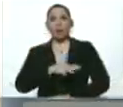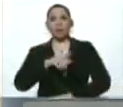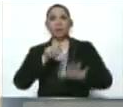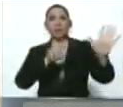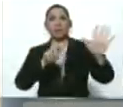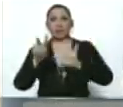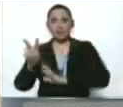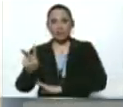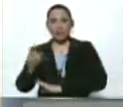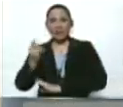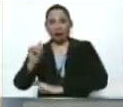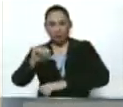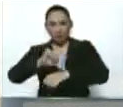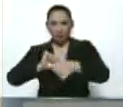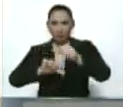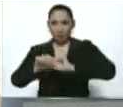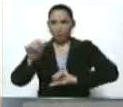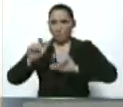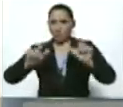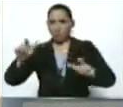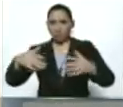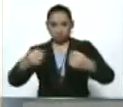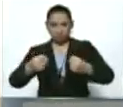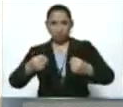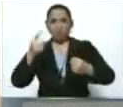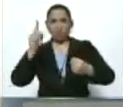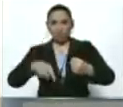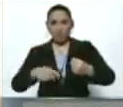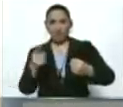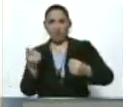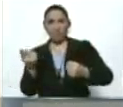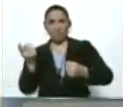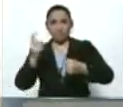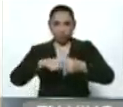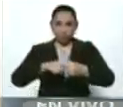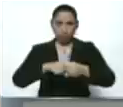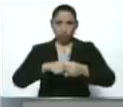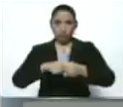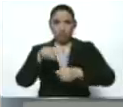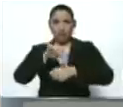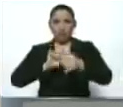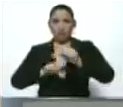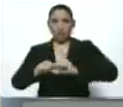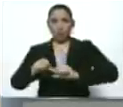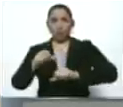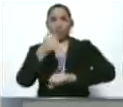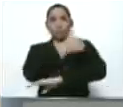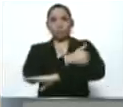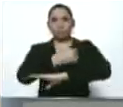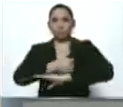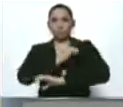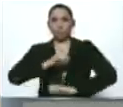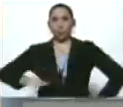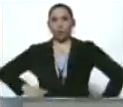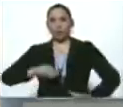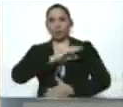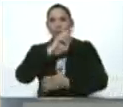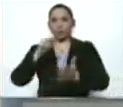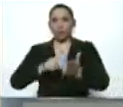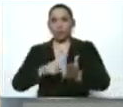resultaron heridos, incluyendo entre los heridos a un funcionario de la Guardia Nacional